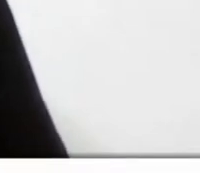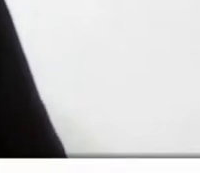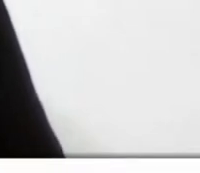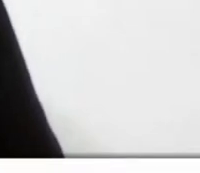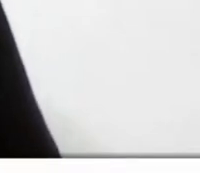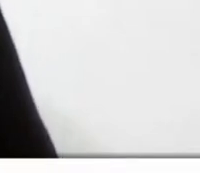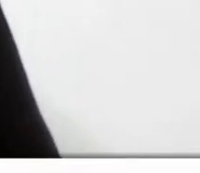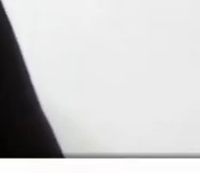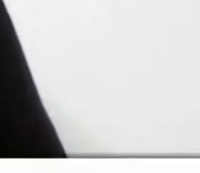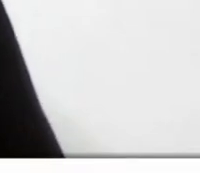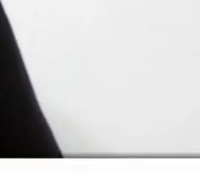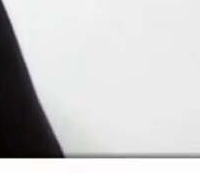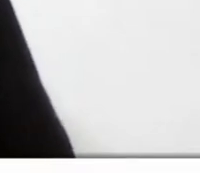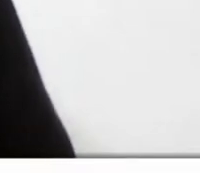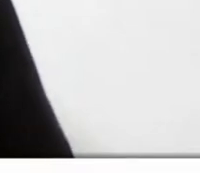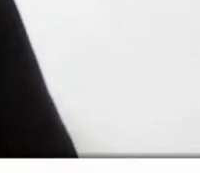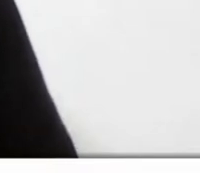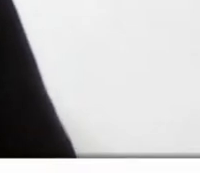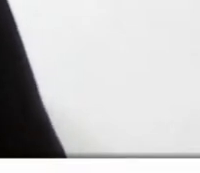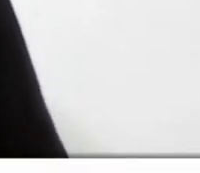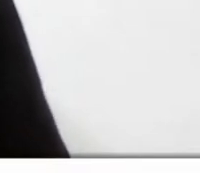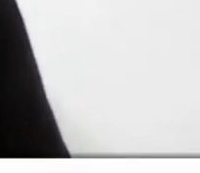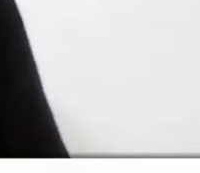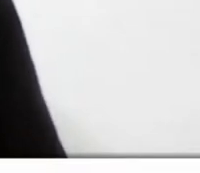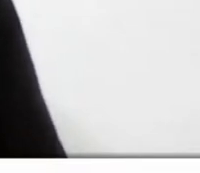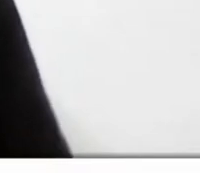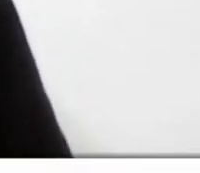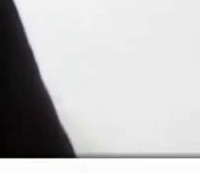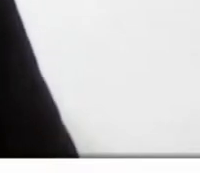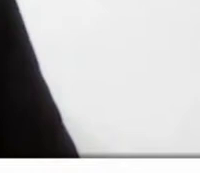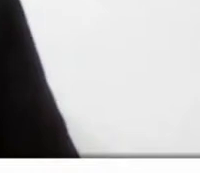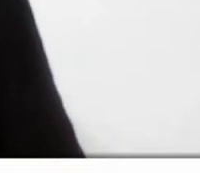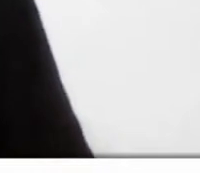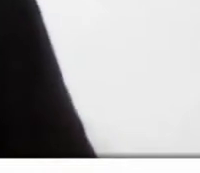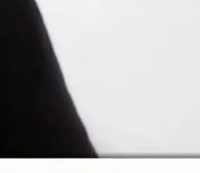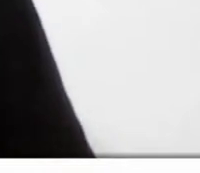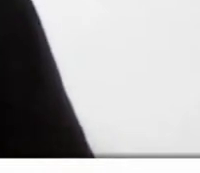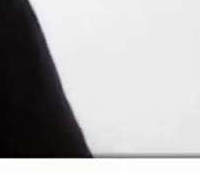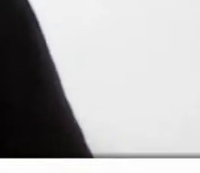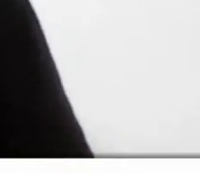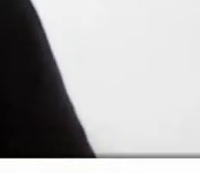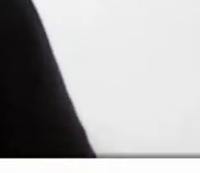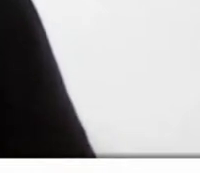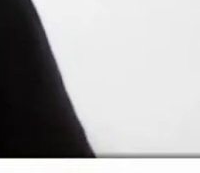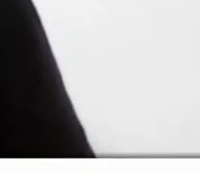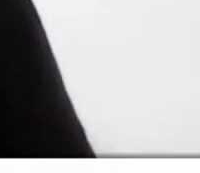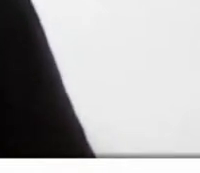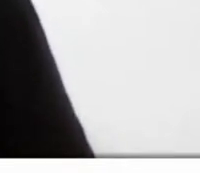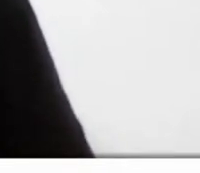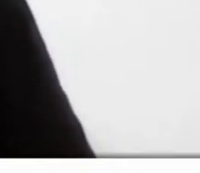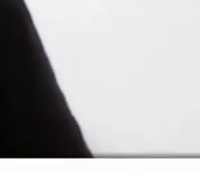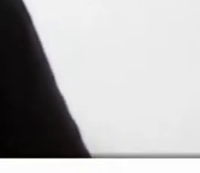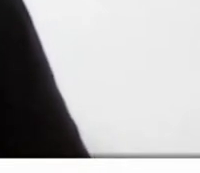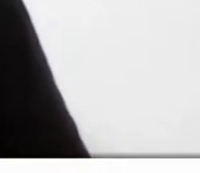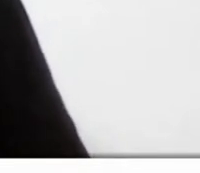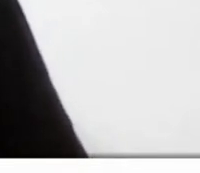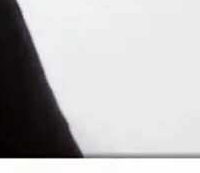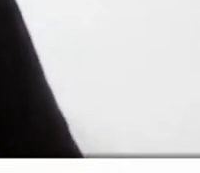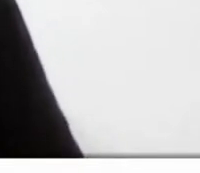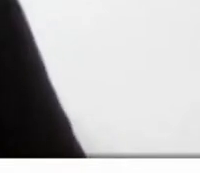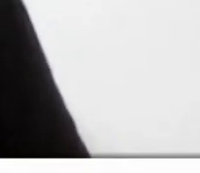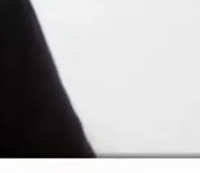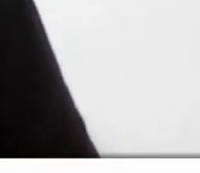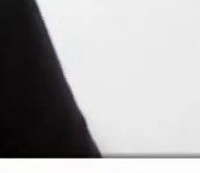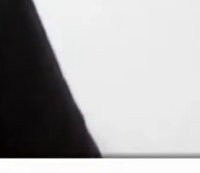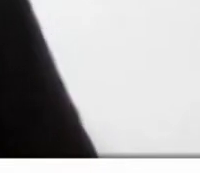para conocer las razones por las cuales se tomó tan insólita decisión de sumarle a este libro de los